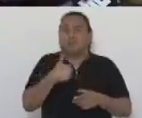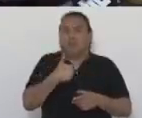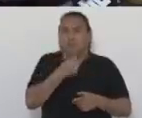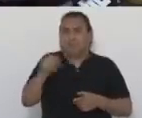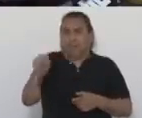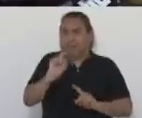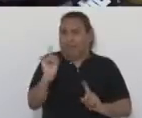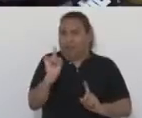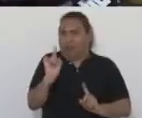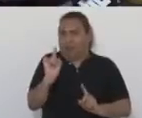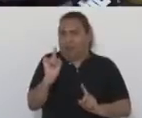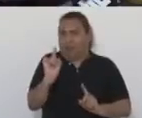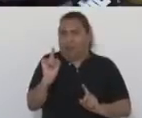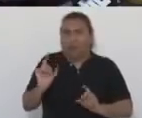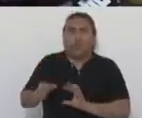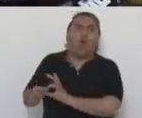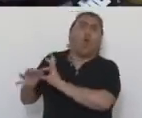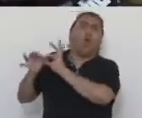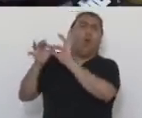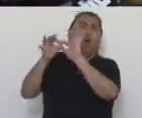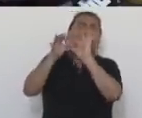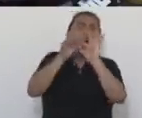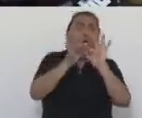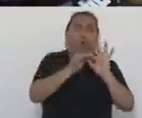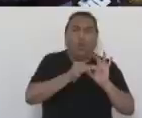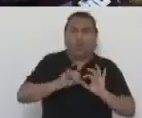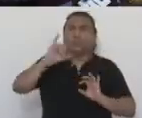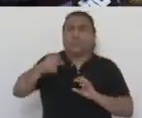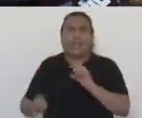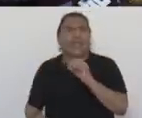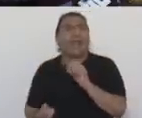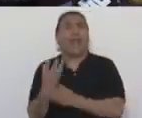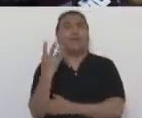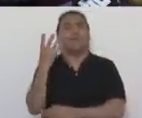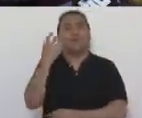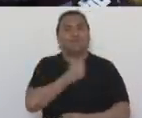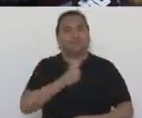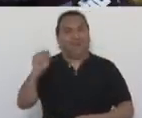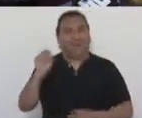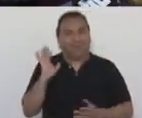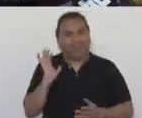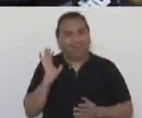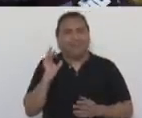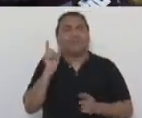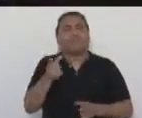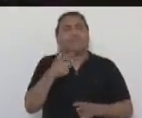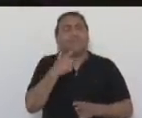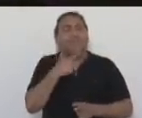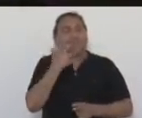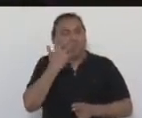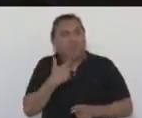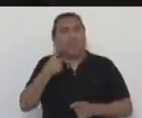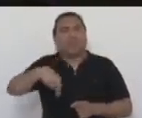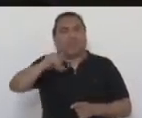lo somos. Aunque no me corresponde a mí hacerlo, me gustaría que se recordara de mi paso por este cuerpo la